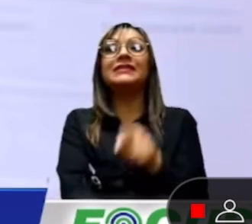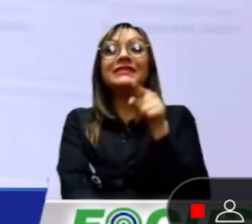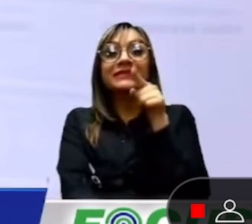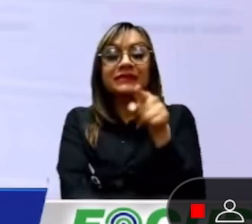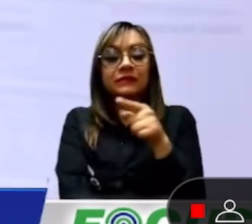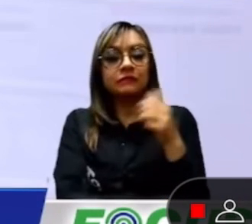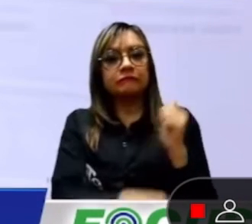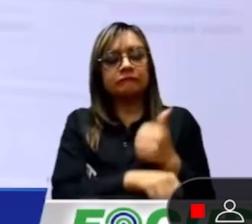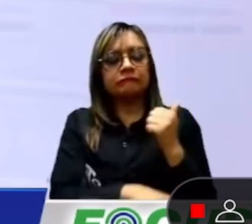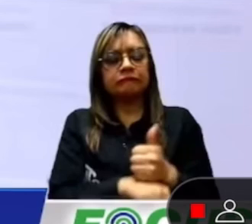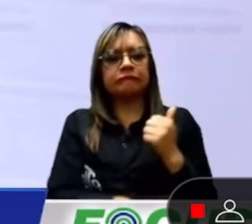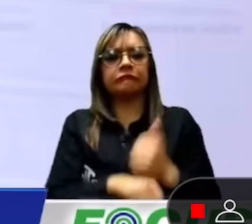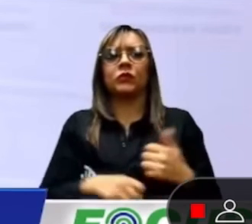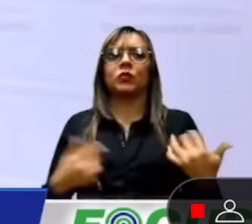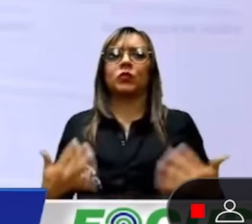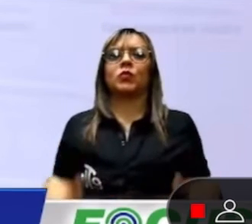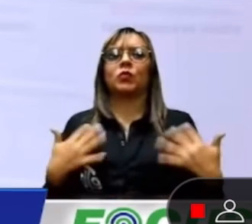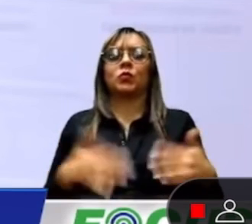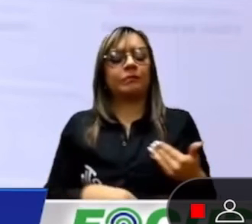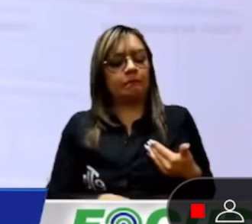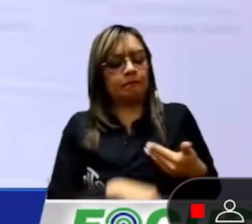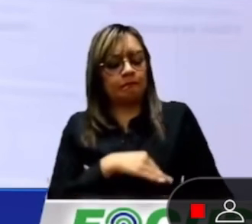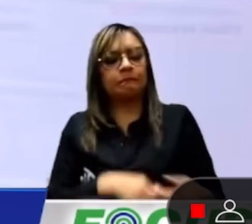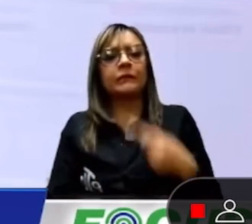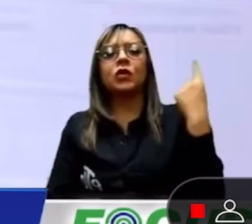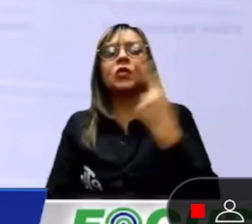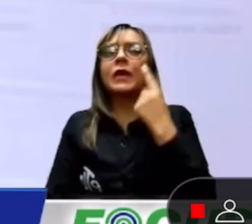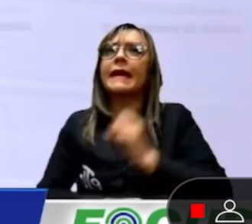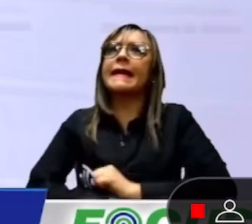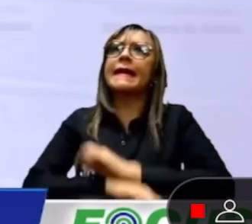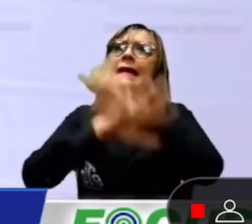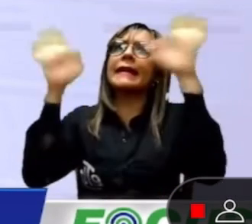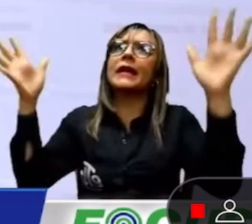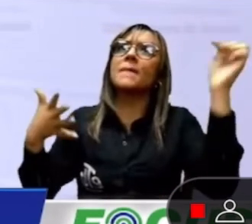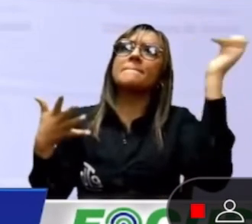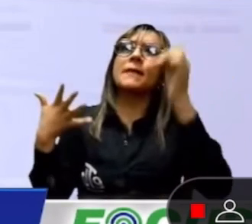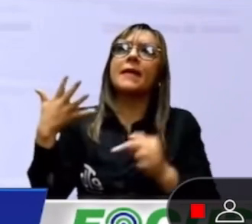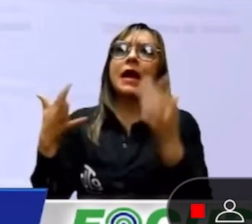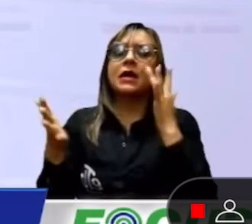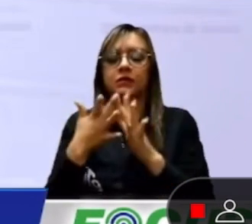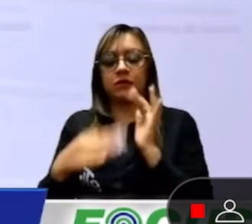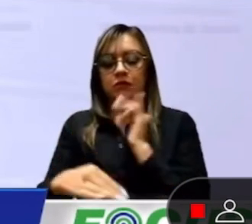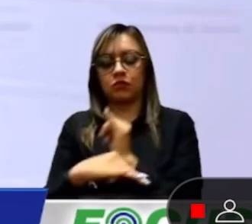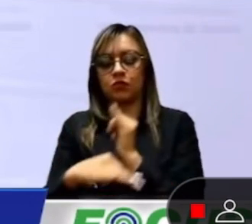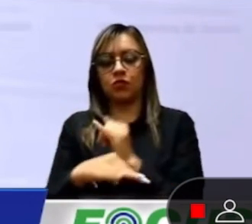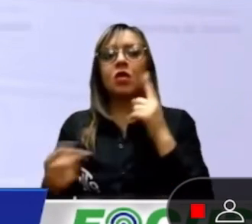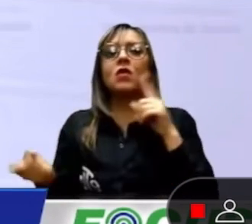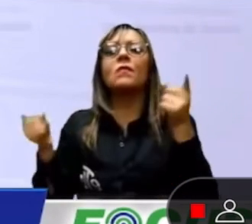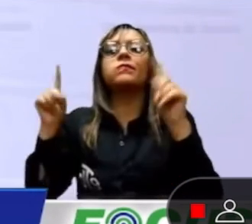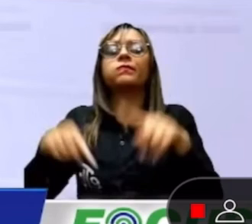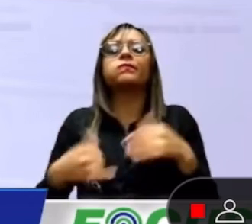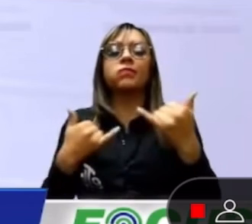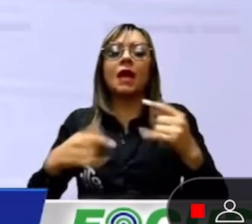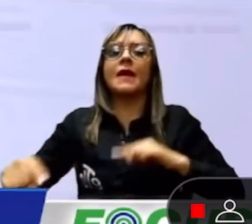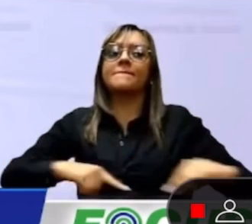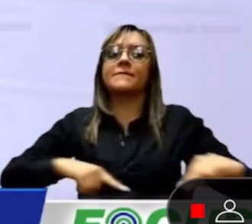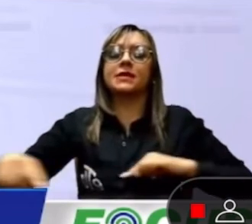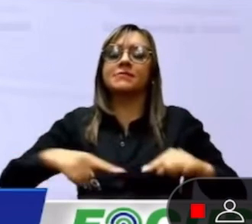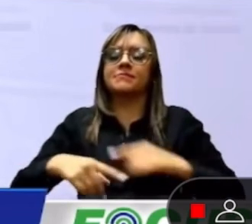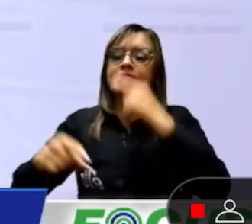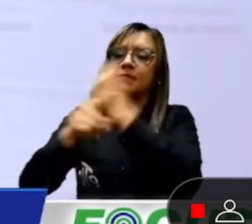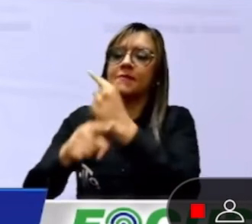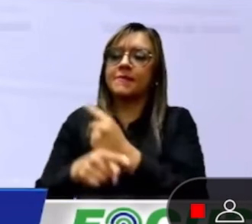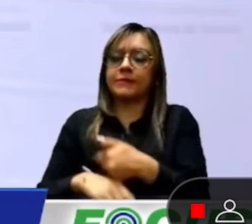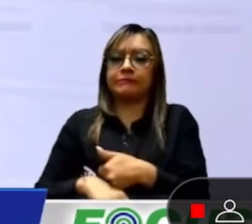es una tarea que exige no solo Claridad en los derroteros institucionales sino también una administración